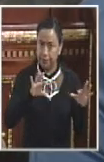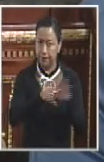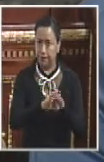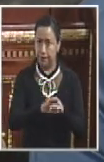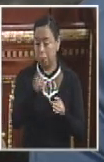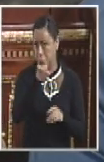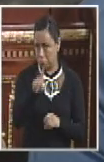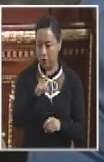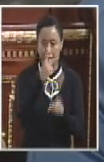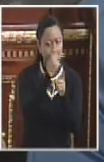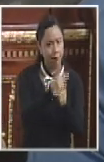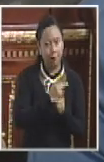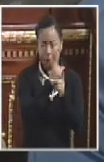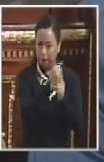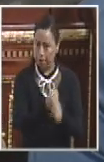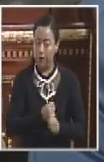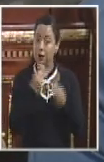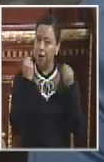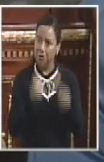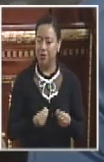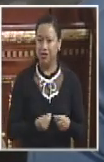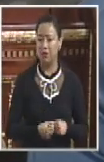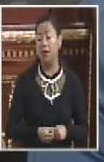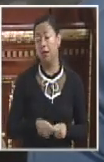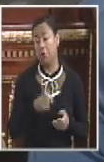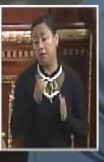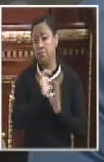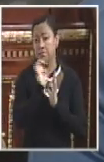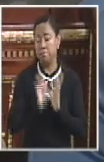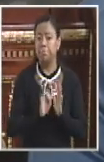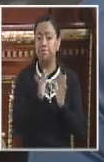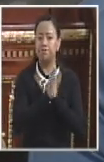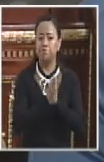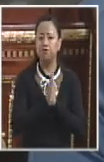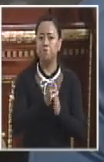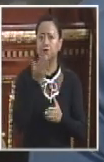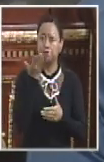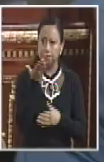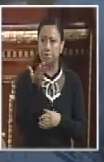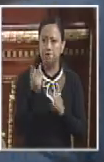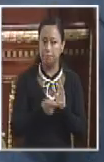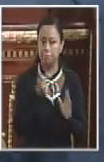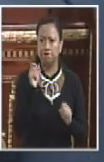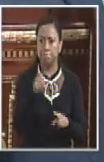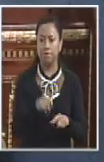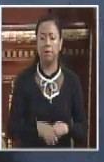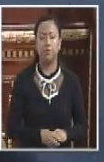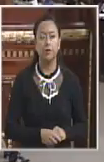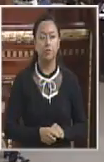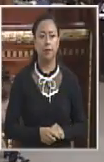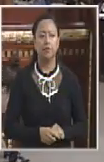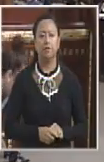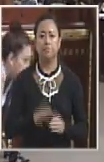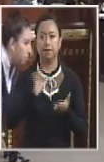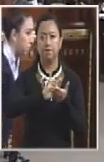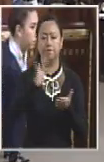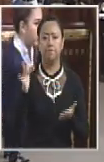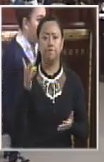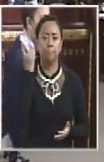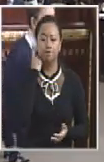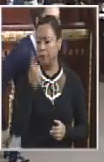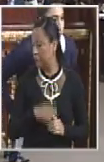mucha tolerancia en el sentido de la neutralidad que la mesa representa para todos en este Congreso. Gracias,